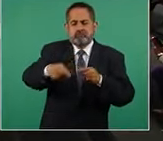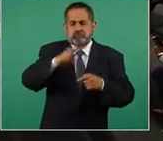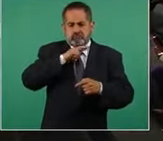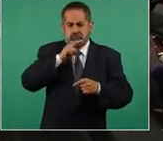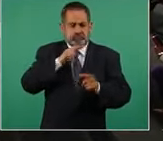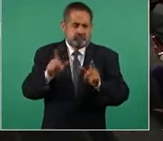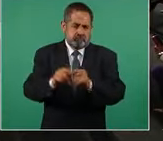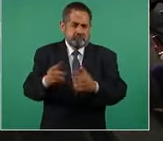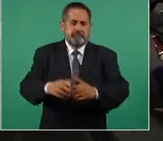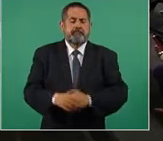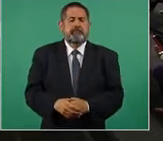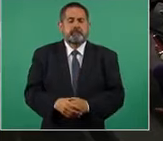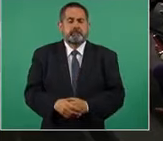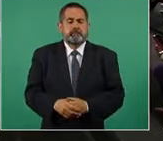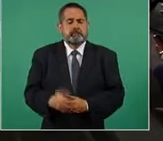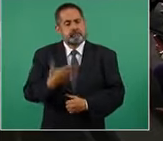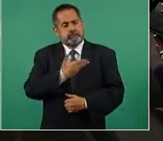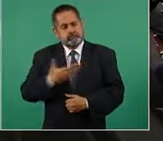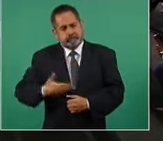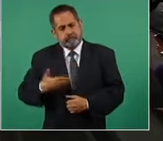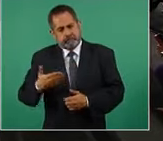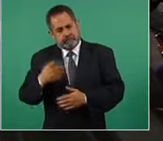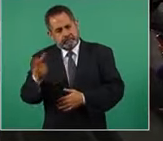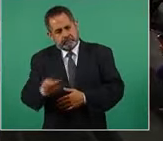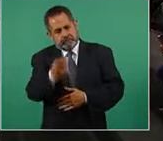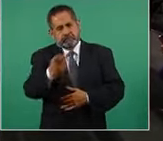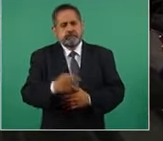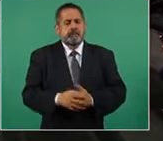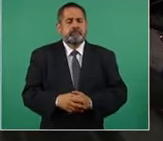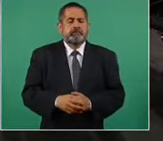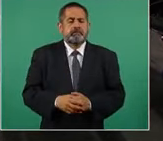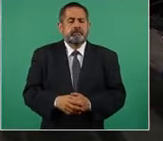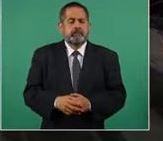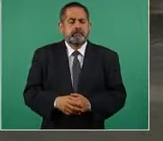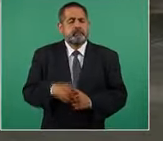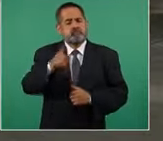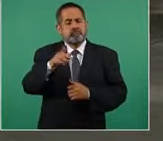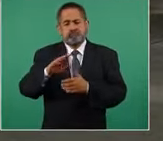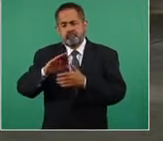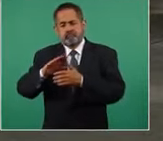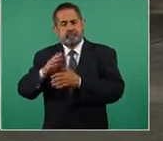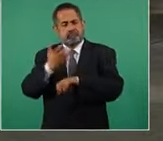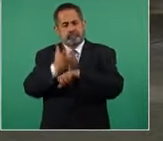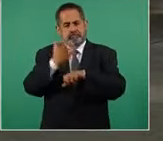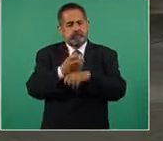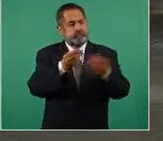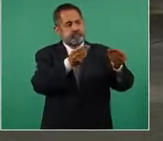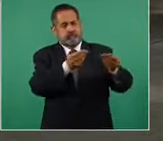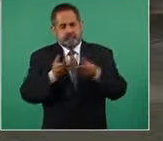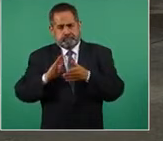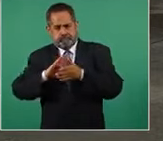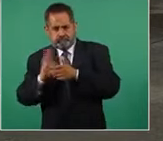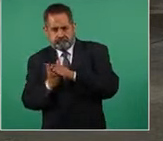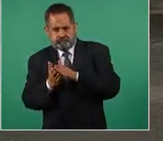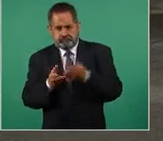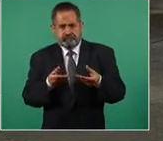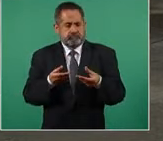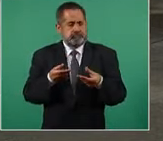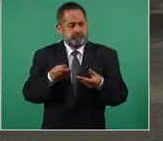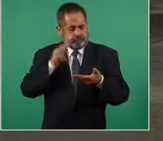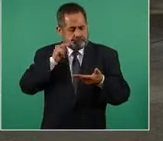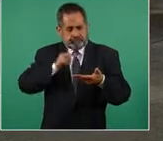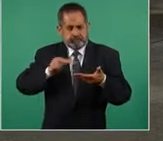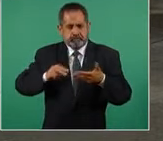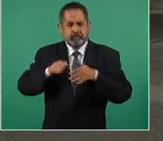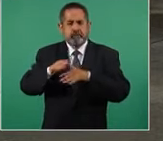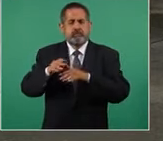gracias. Presidente, me gustaría preguntarle respecto al expediente que envió Estados Unidos sobre, o que está vinculado al